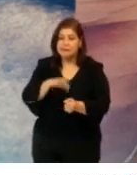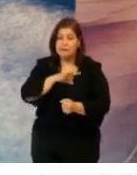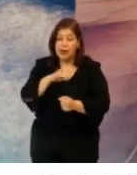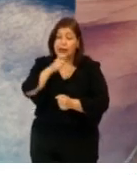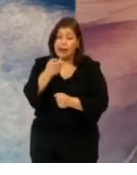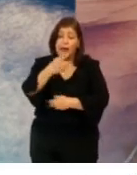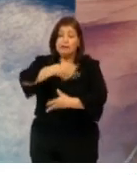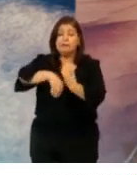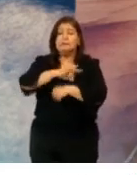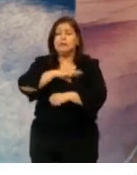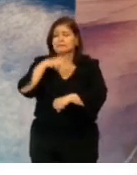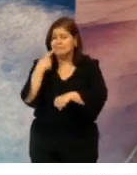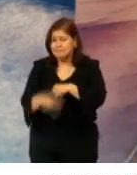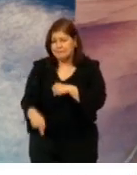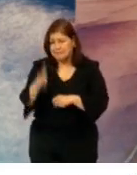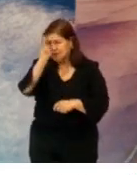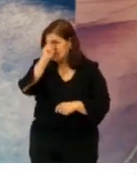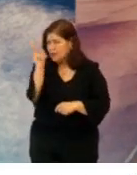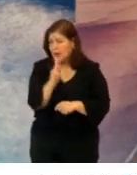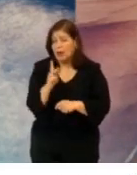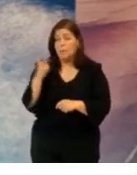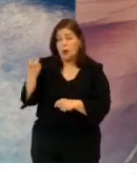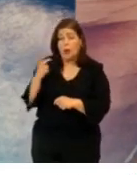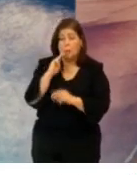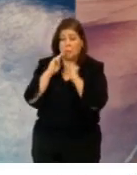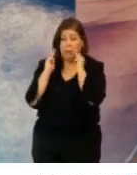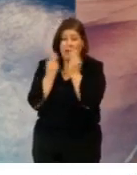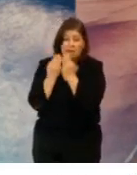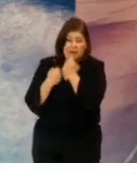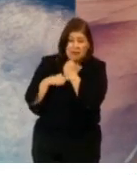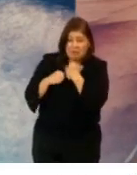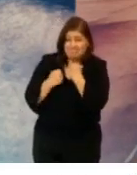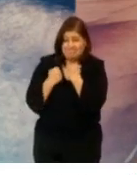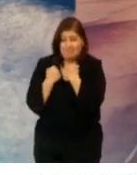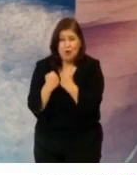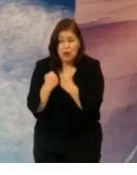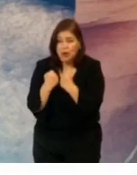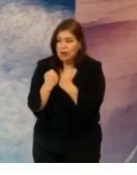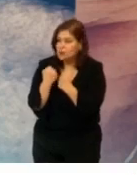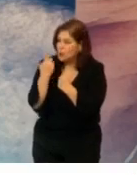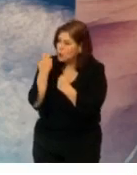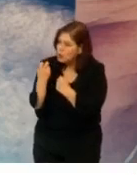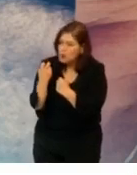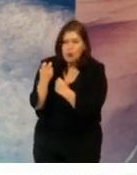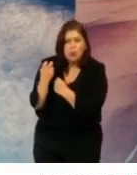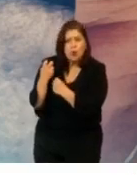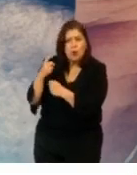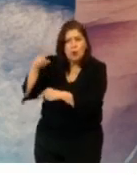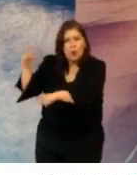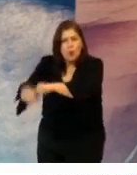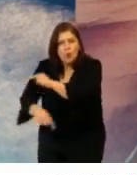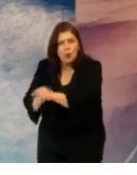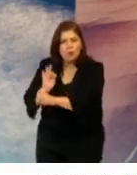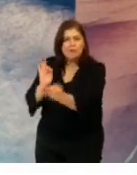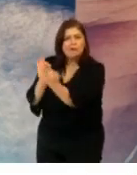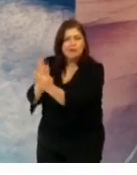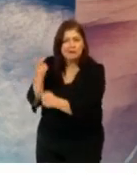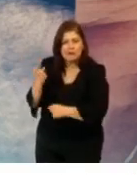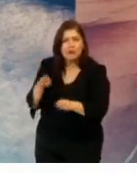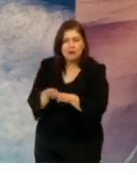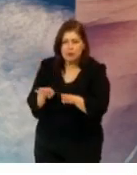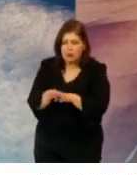peligroso, tan poderoso. Y la pregunta es, ¿cómo se enfrenta a eso? Por un lado. Las